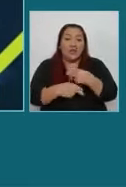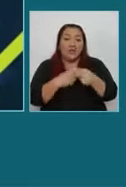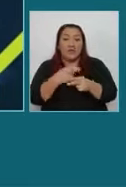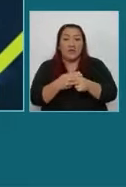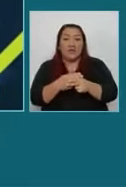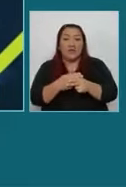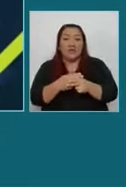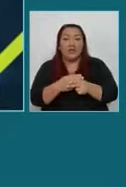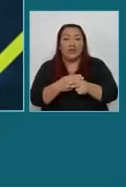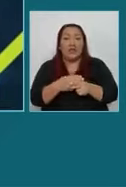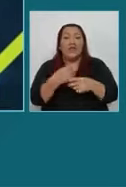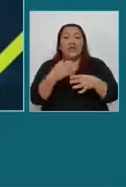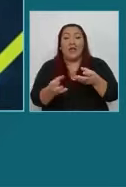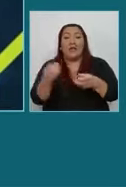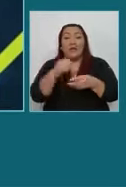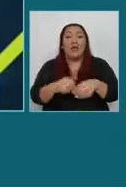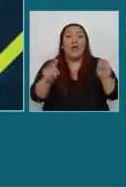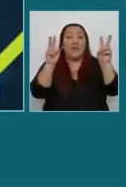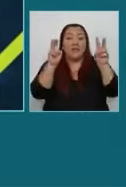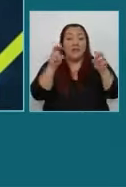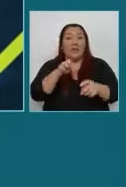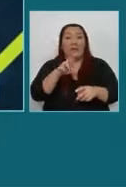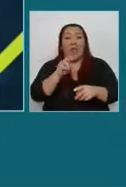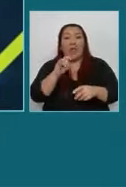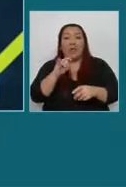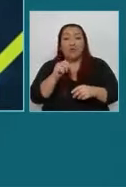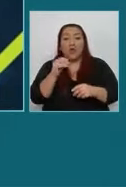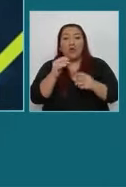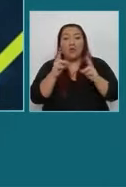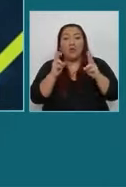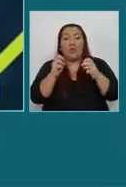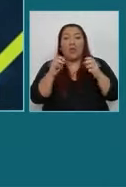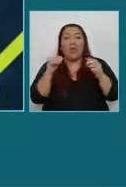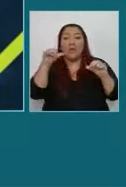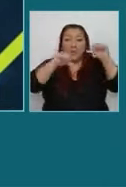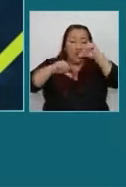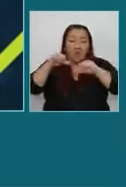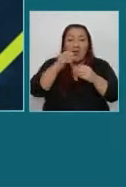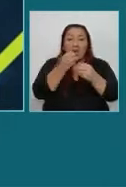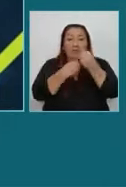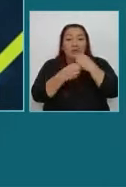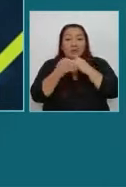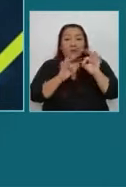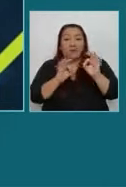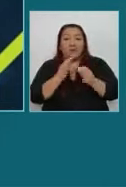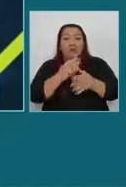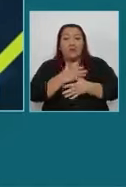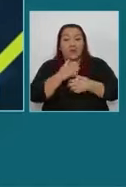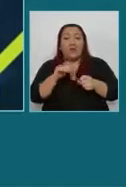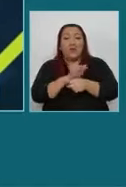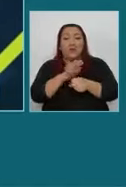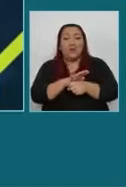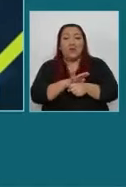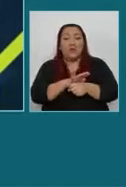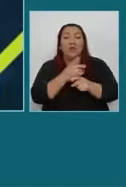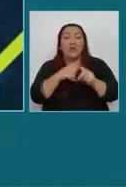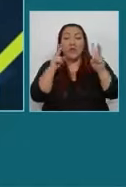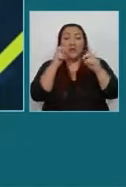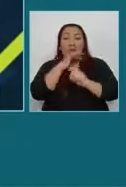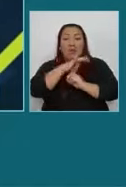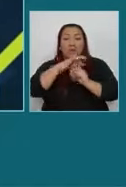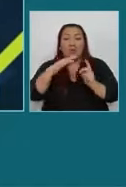nacionales que incluyen las temáticas de producción de productos biológicos, alimentación y nutrición, salud ocupacional y protección del medio